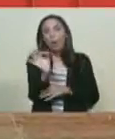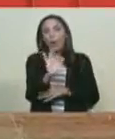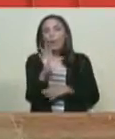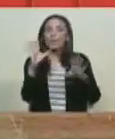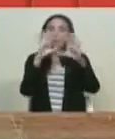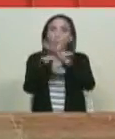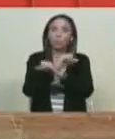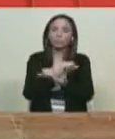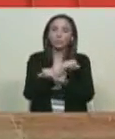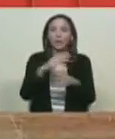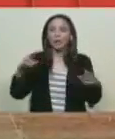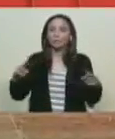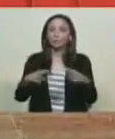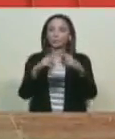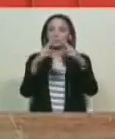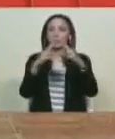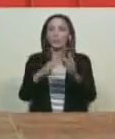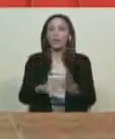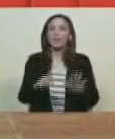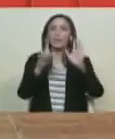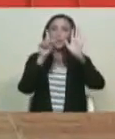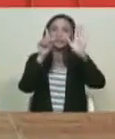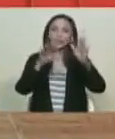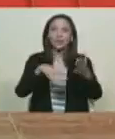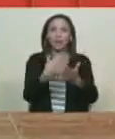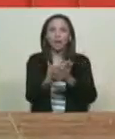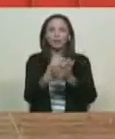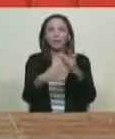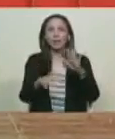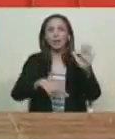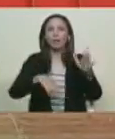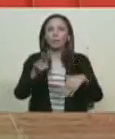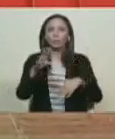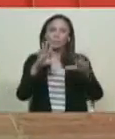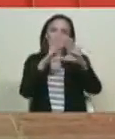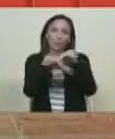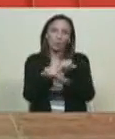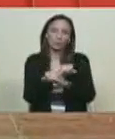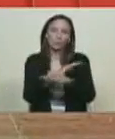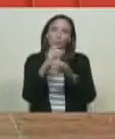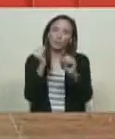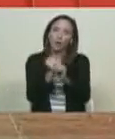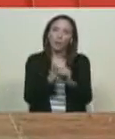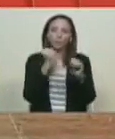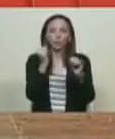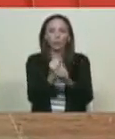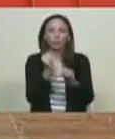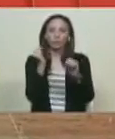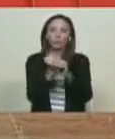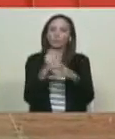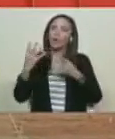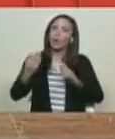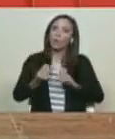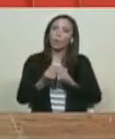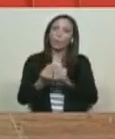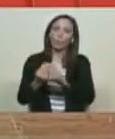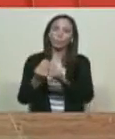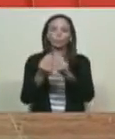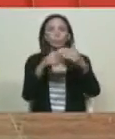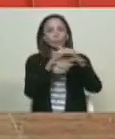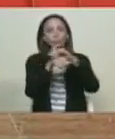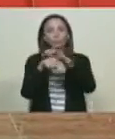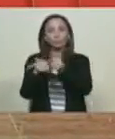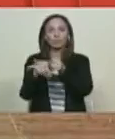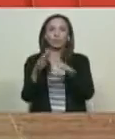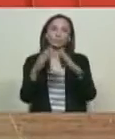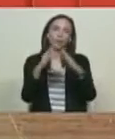noche, de 6 a 12 de la noche. Y trabajábamos y después nos íbamos juntos y nos repartíamos allí en el